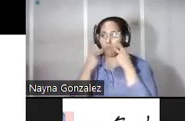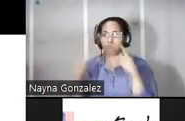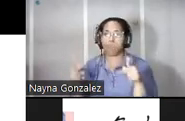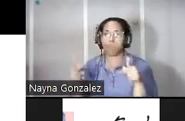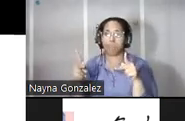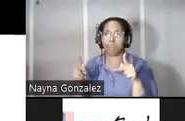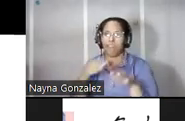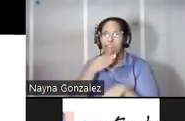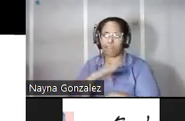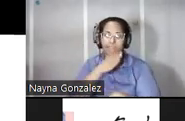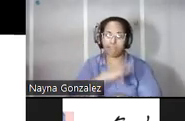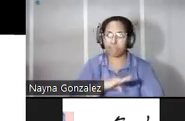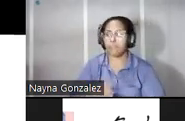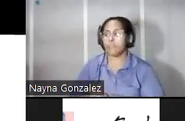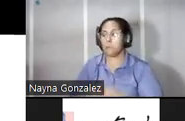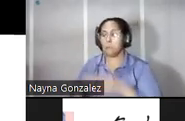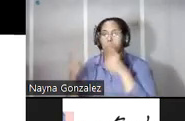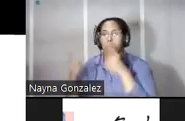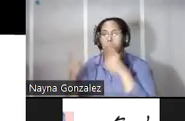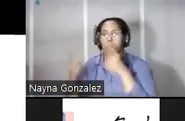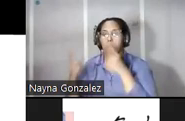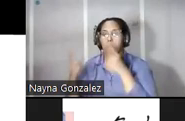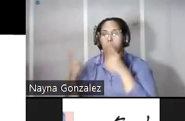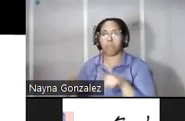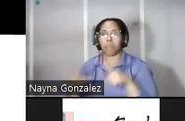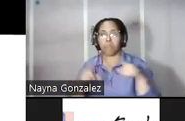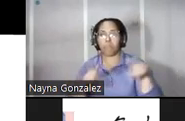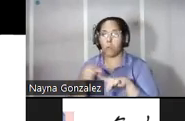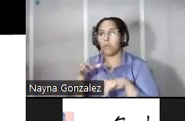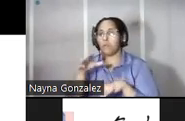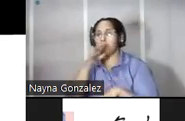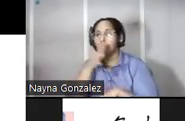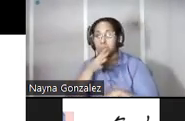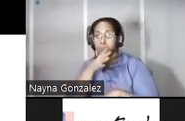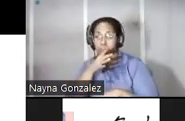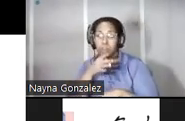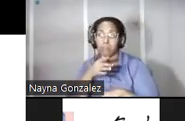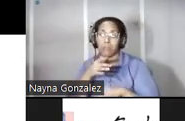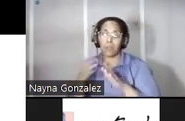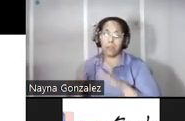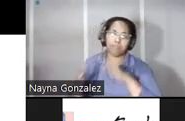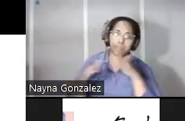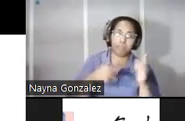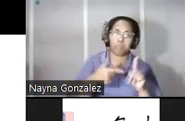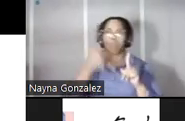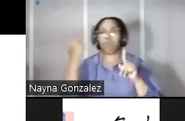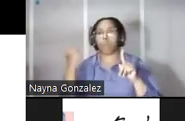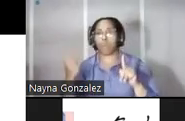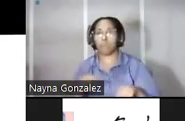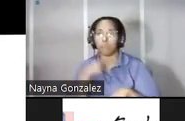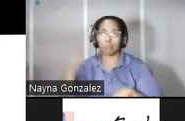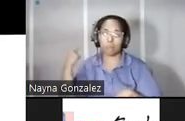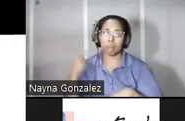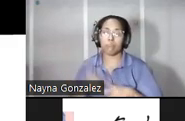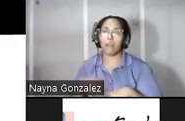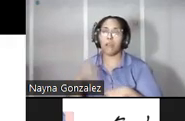a su maldad, como ha ocurrido generalmente cuando las madres asesinan a sus hijos. Tanto para la prensa como